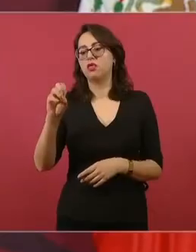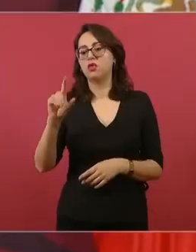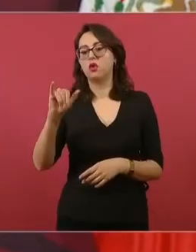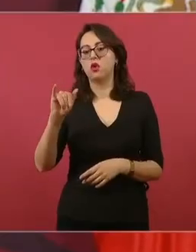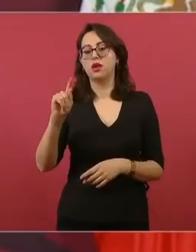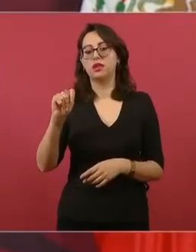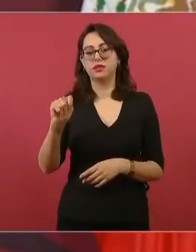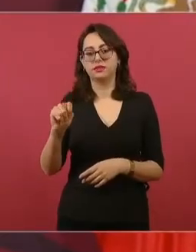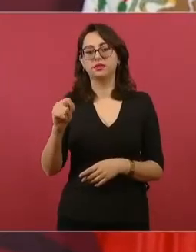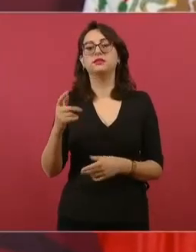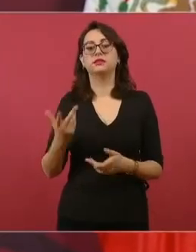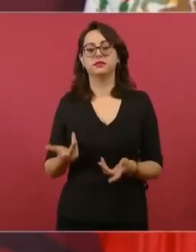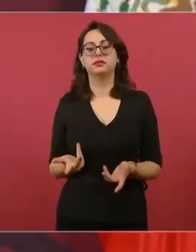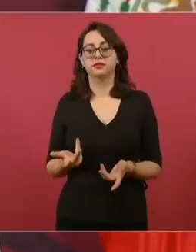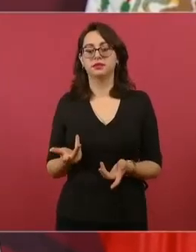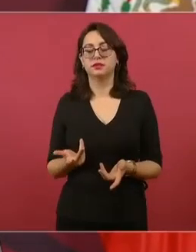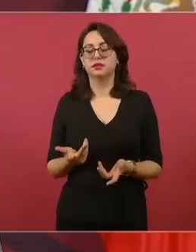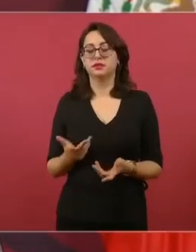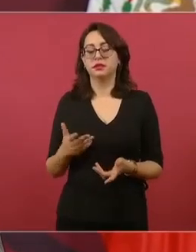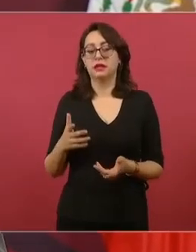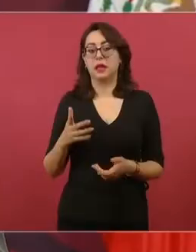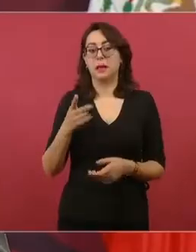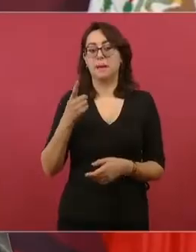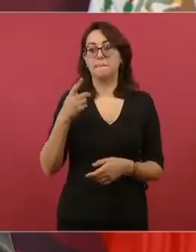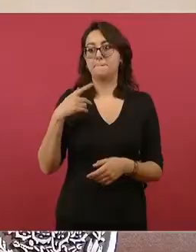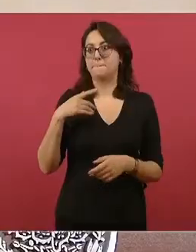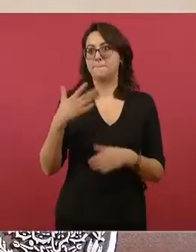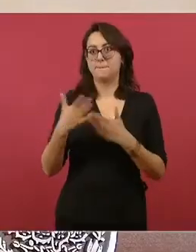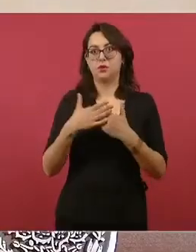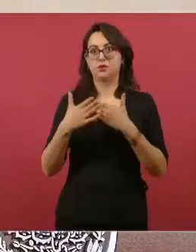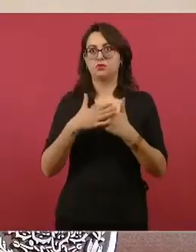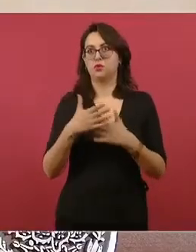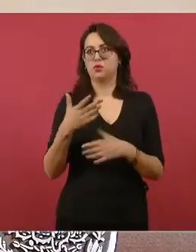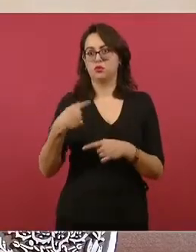Ya para julio está el primer tren allá,